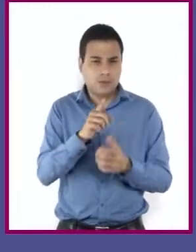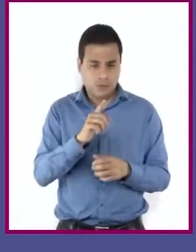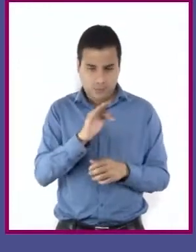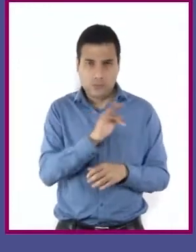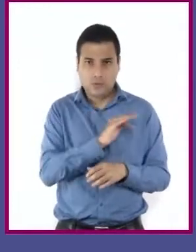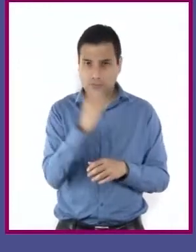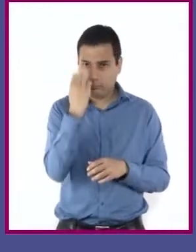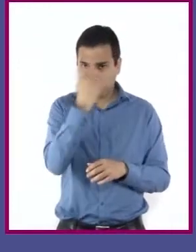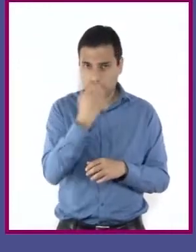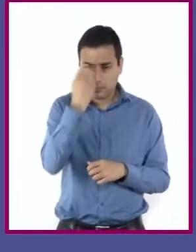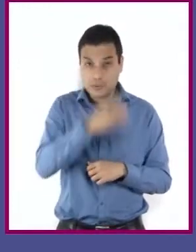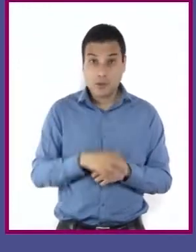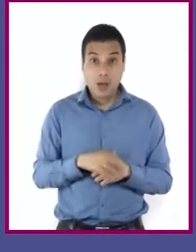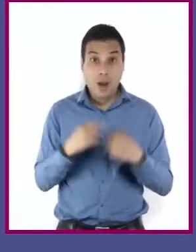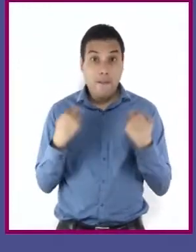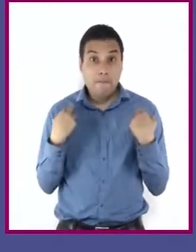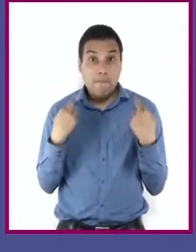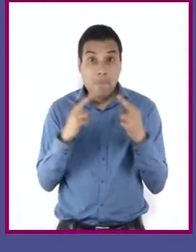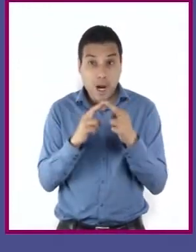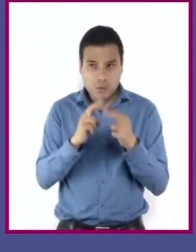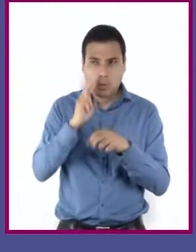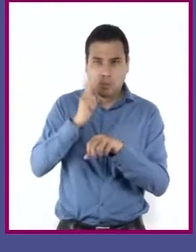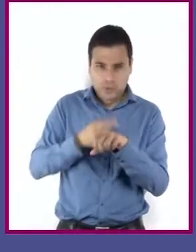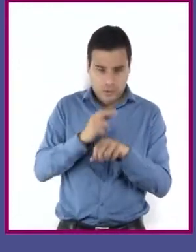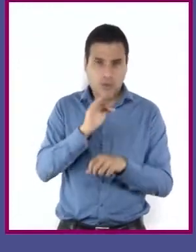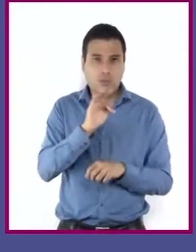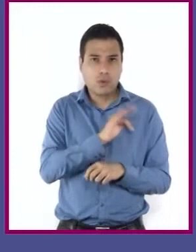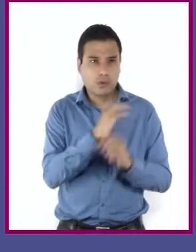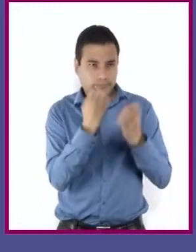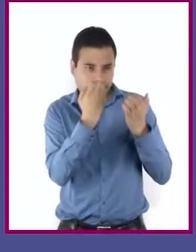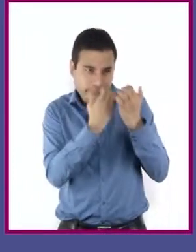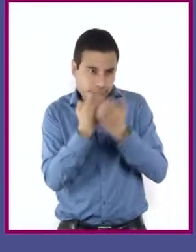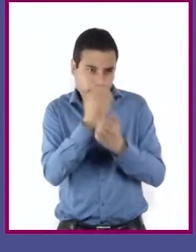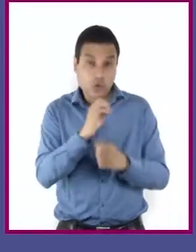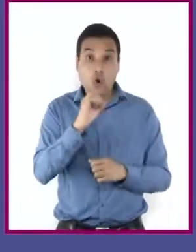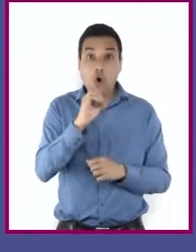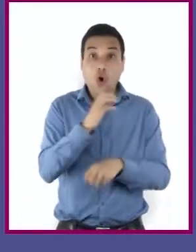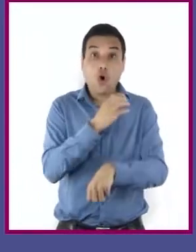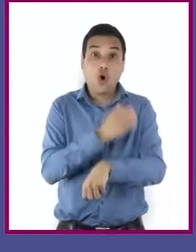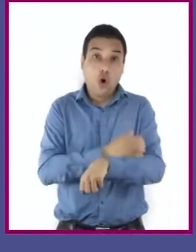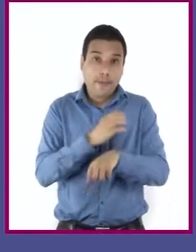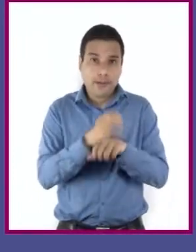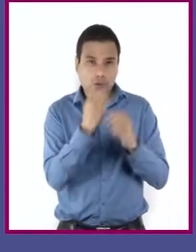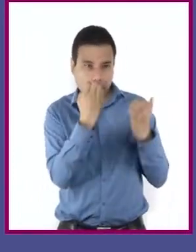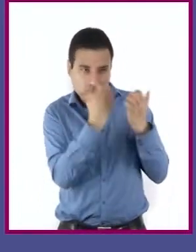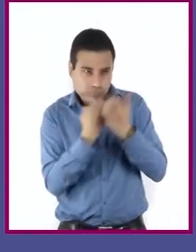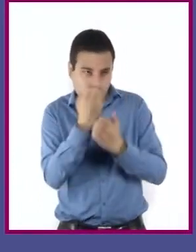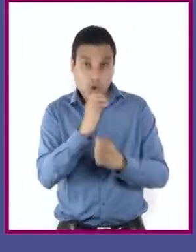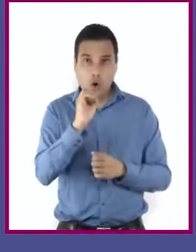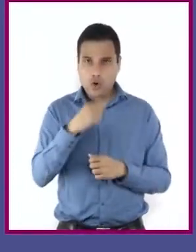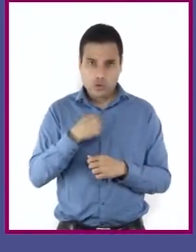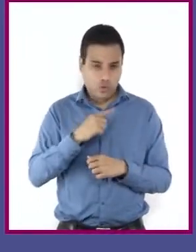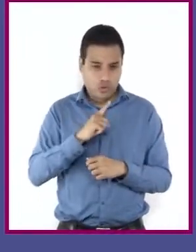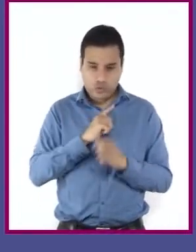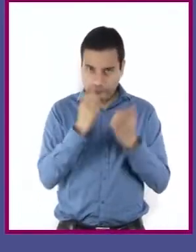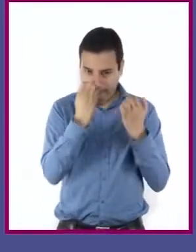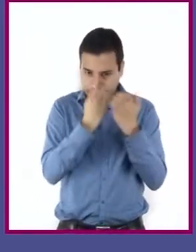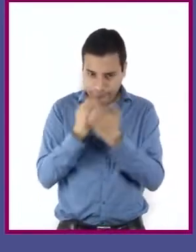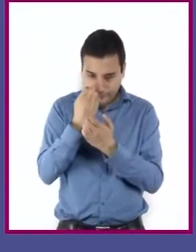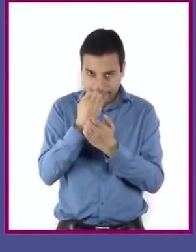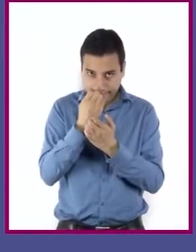el maestro, también pueden ser los compañeros o incluso uno mismo. A esta última se le